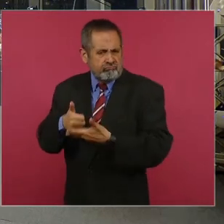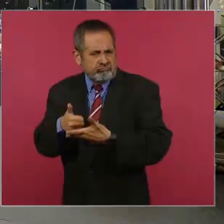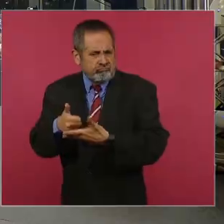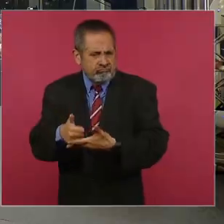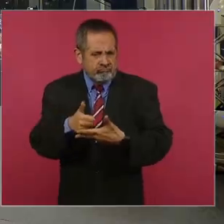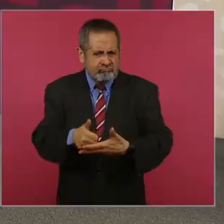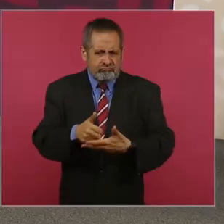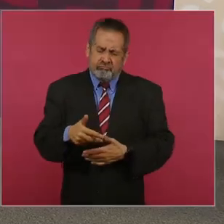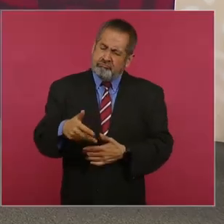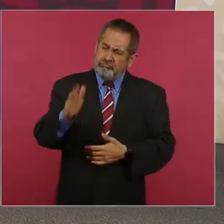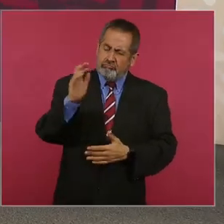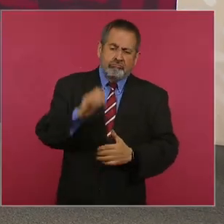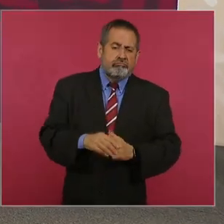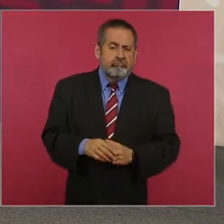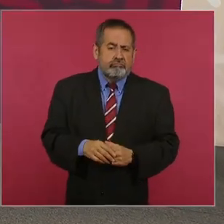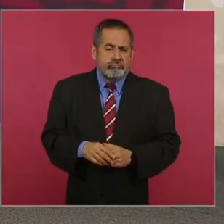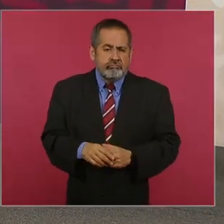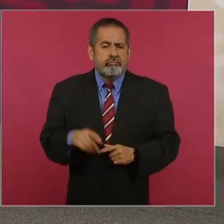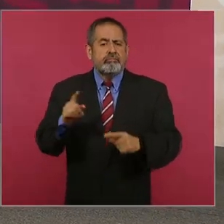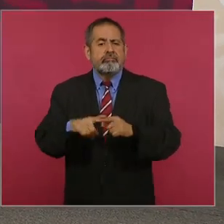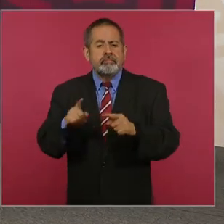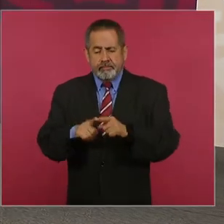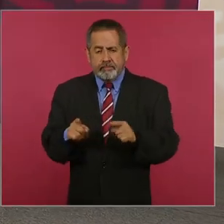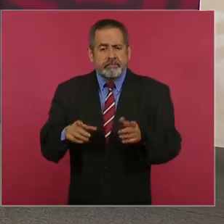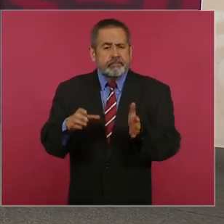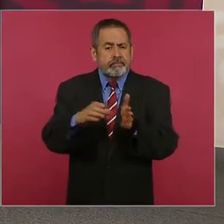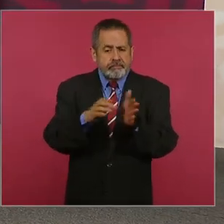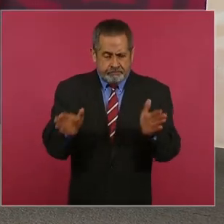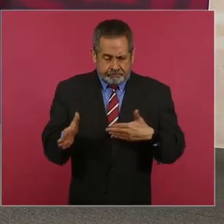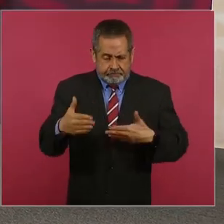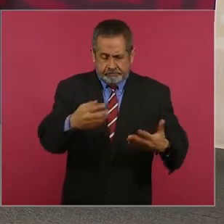quienes están llevando las despensas